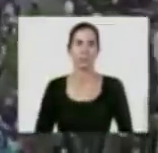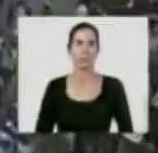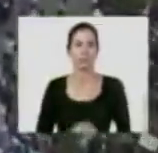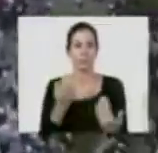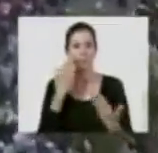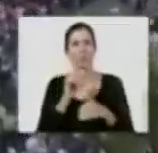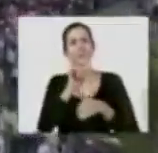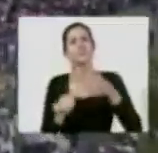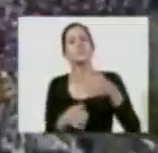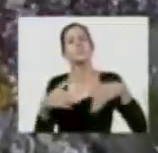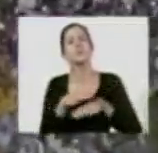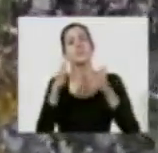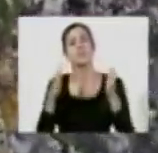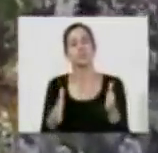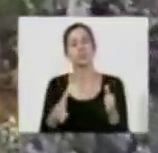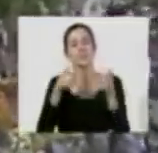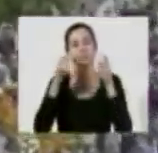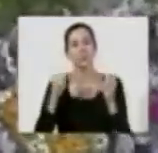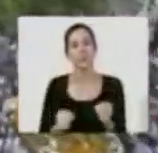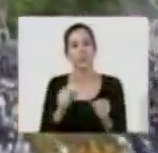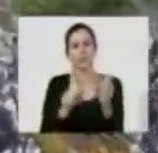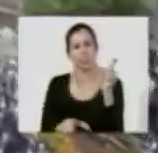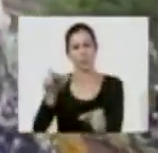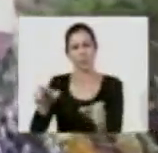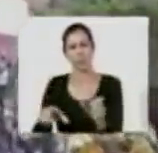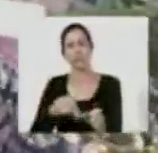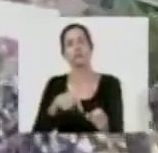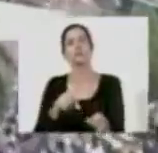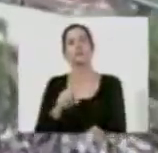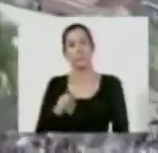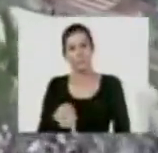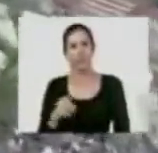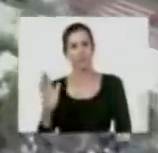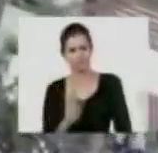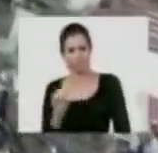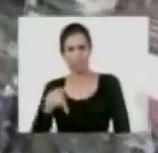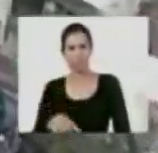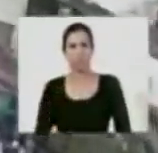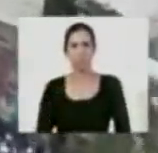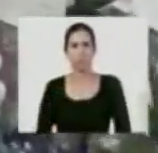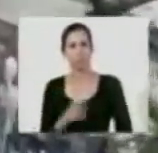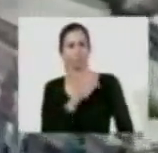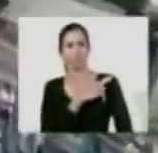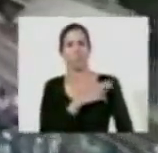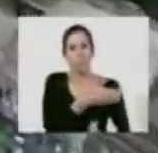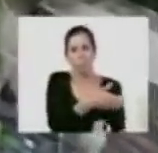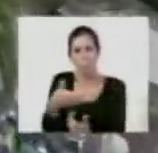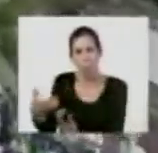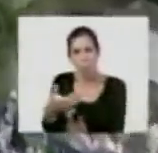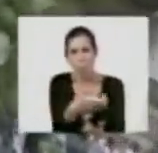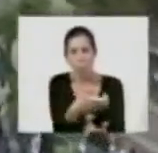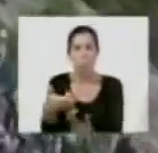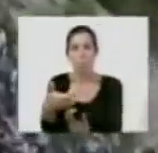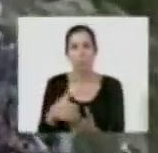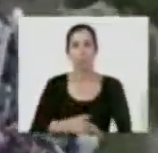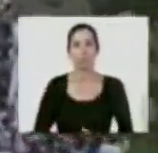de Seguridad Ciudadana, el capitán de bomberos Mujica, de Protección Civil